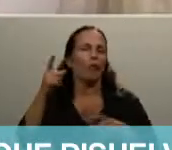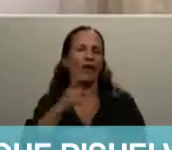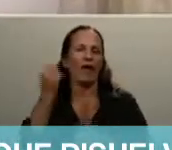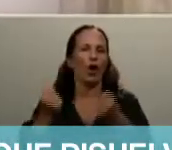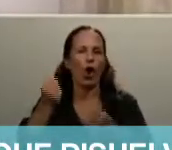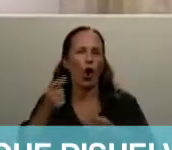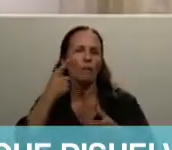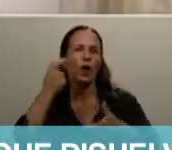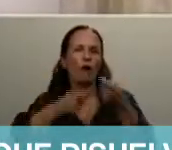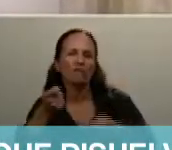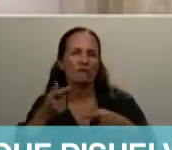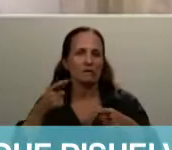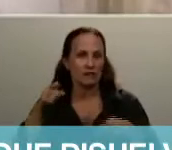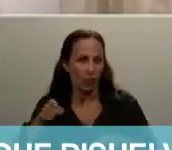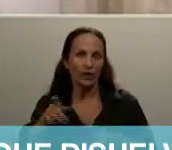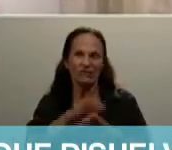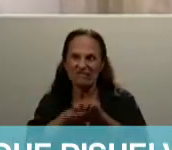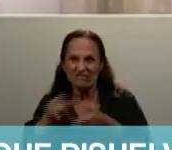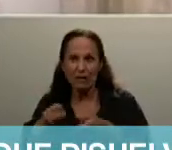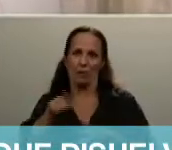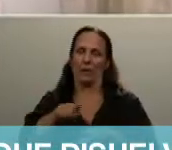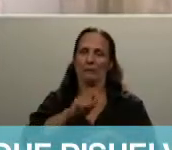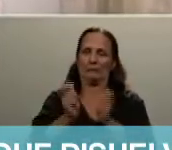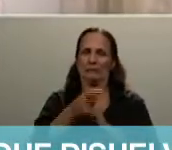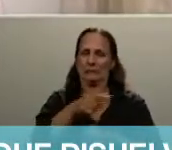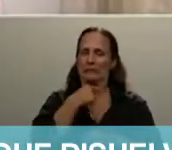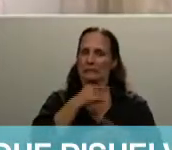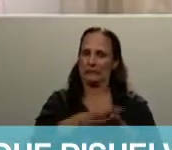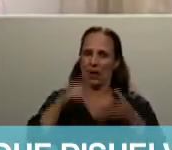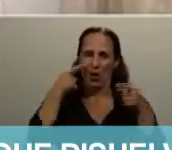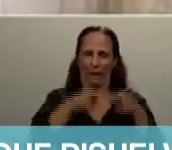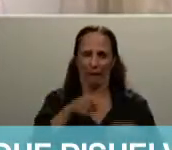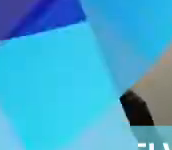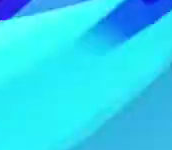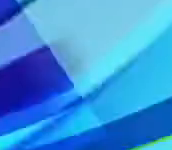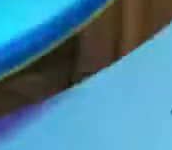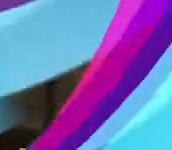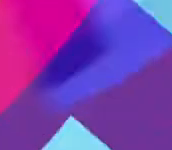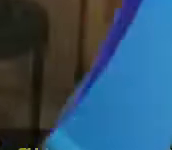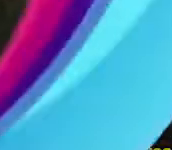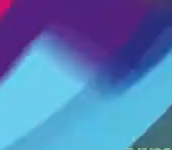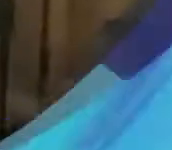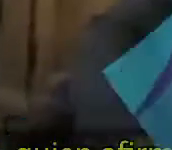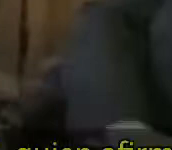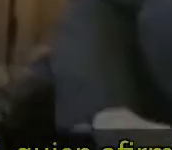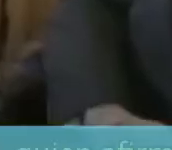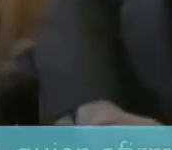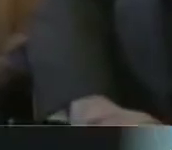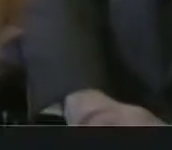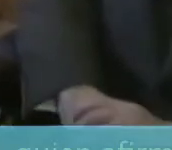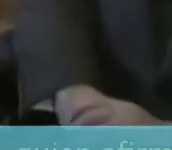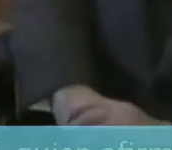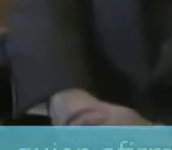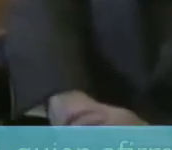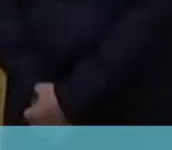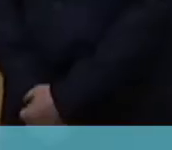prevé disolver la Secretaría de Inteligencia. Los servicios no sirvieron a los intereses del país, agregó. Al final de un encuentro protocolar con el jefe